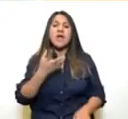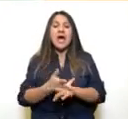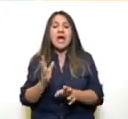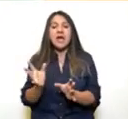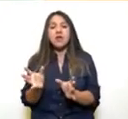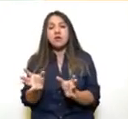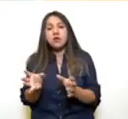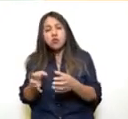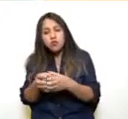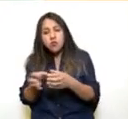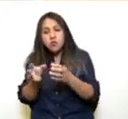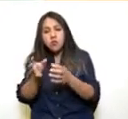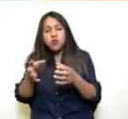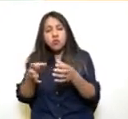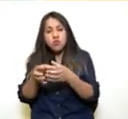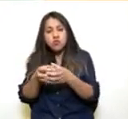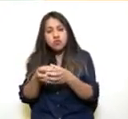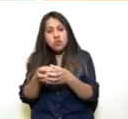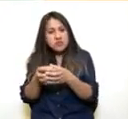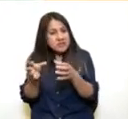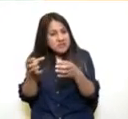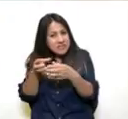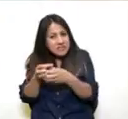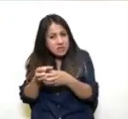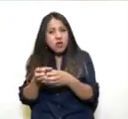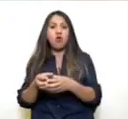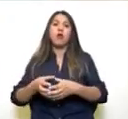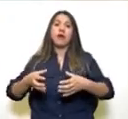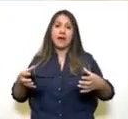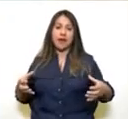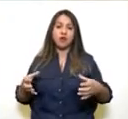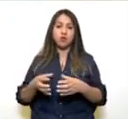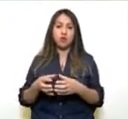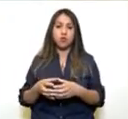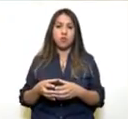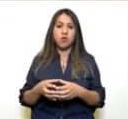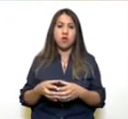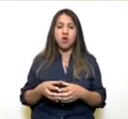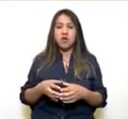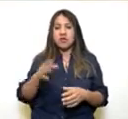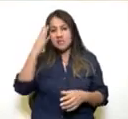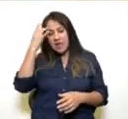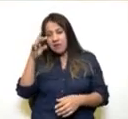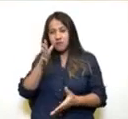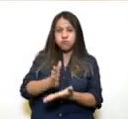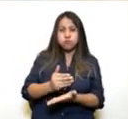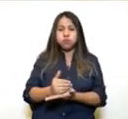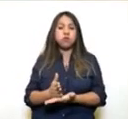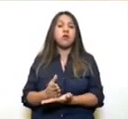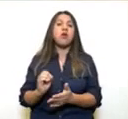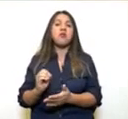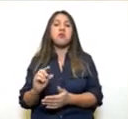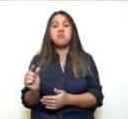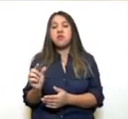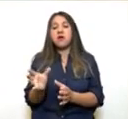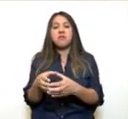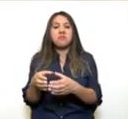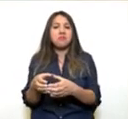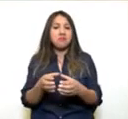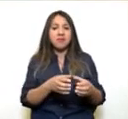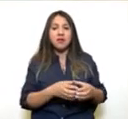narcotráfico digamos de gran potencia y tonelaje son bandas localizadas son va son son barriales son